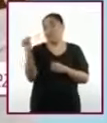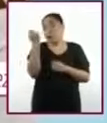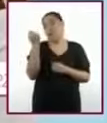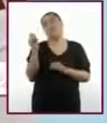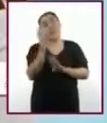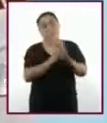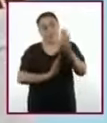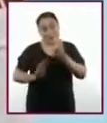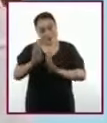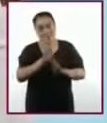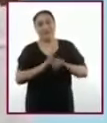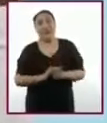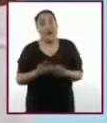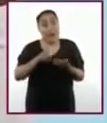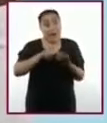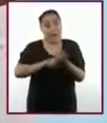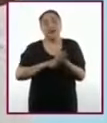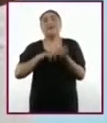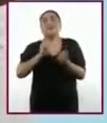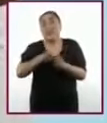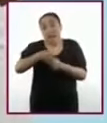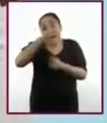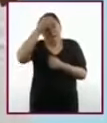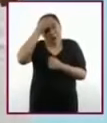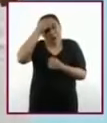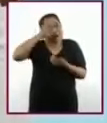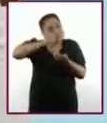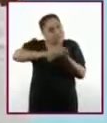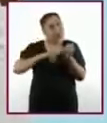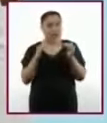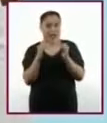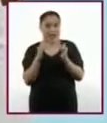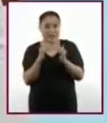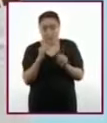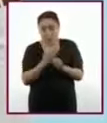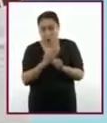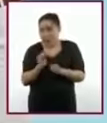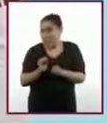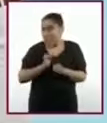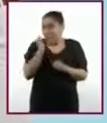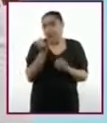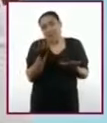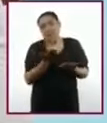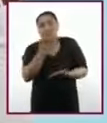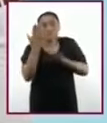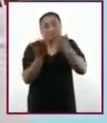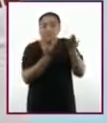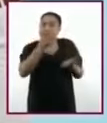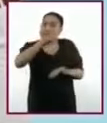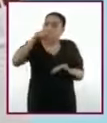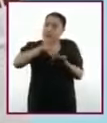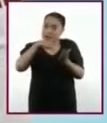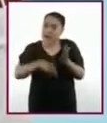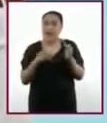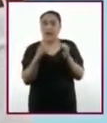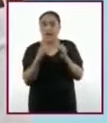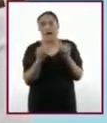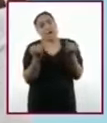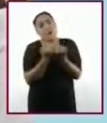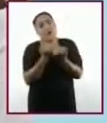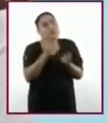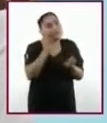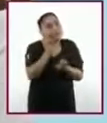Biología, dentro de la serie Aprende en Casa. Aprovechemos esta etapa no solamente para estudiar desde casa, sino también para vivir